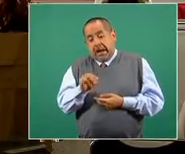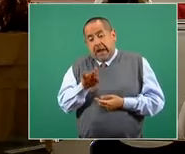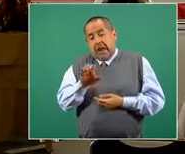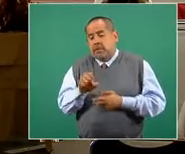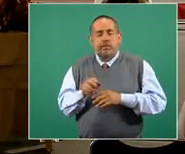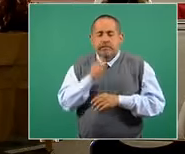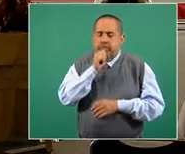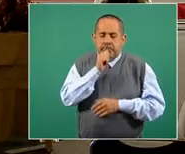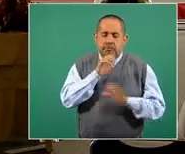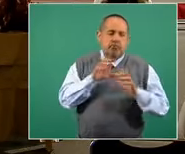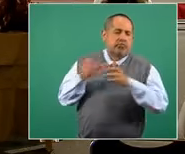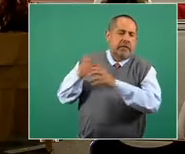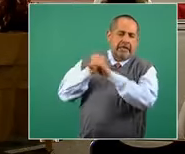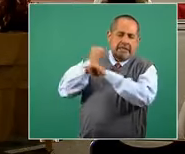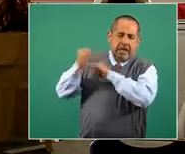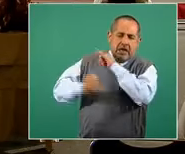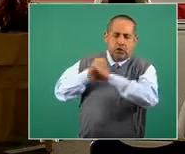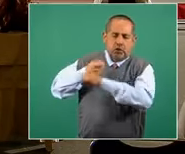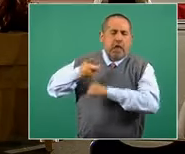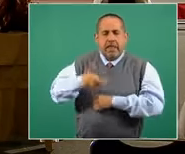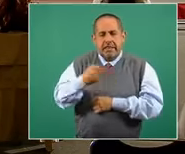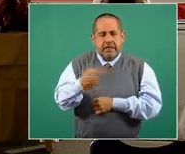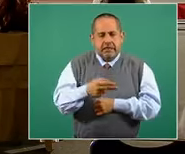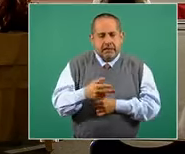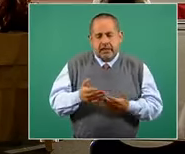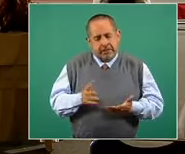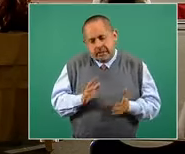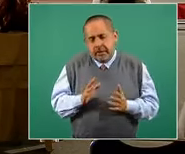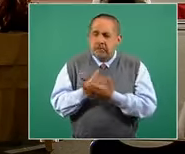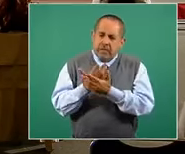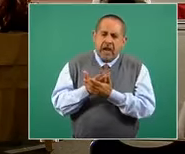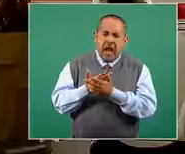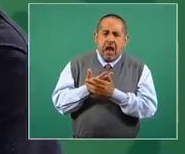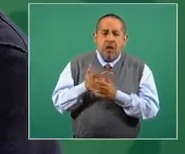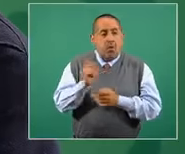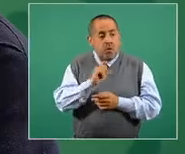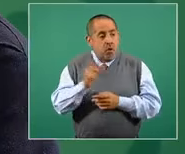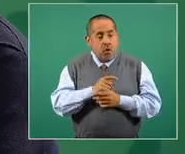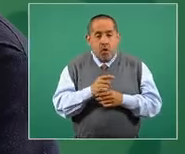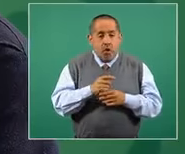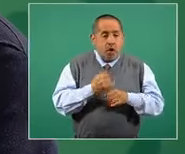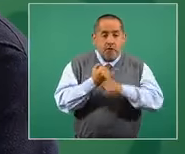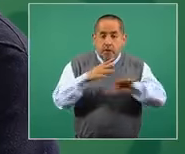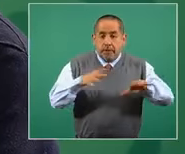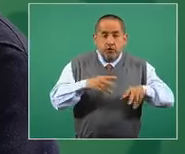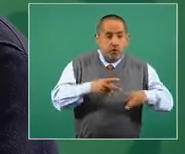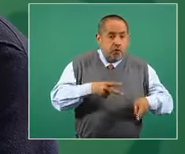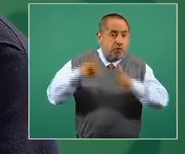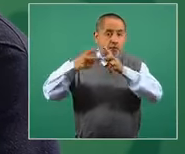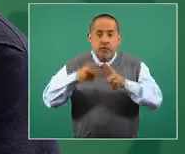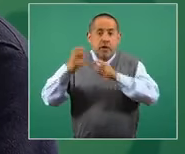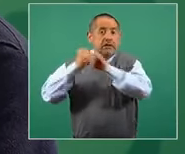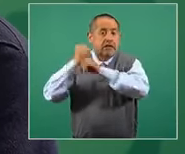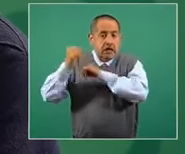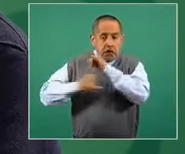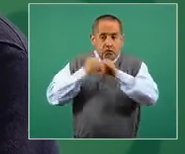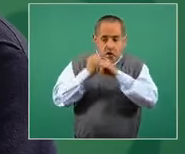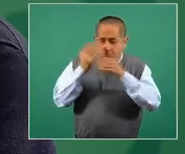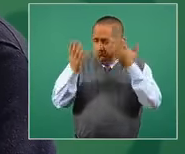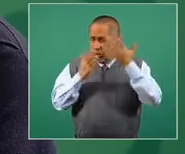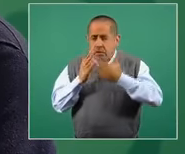además en conjunto organismos internacionales. Pero vamos a estar atentos en función de la información que se está subiendo a la plataforma internacional y que se